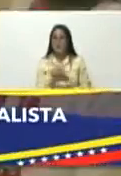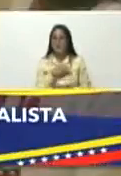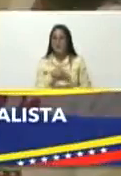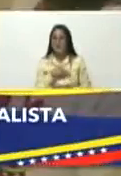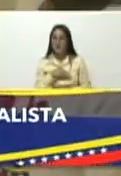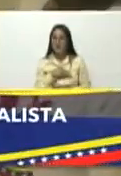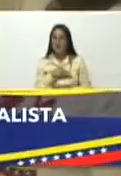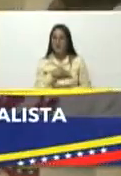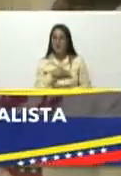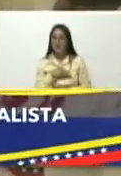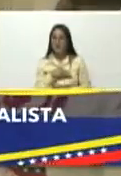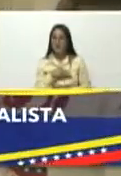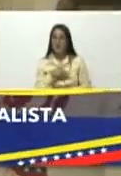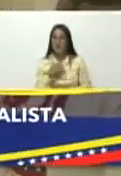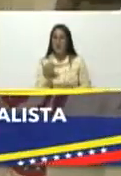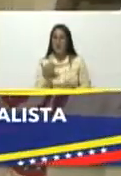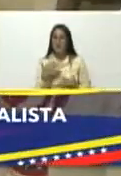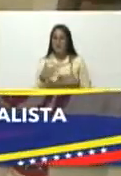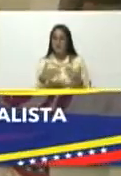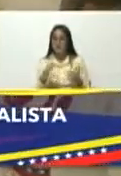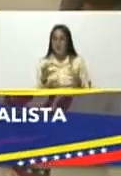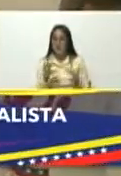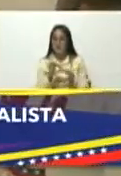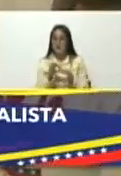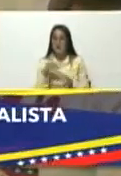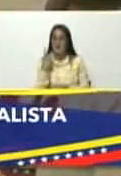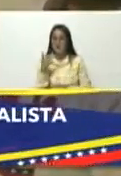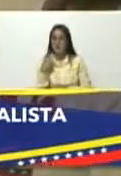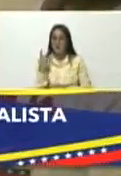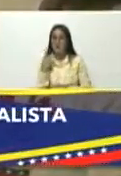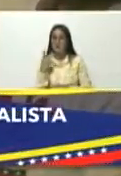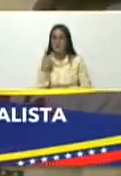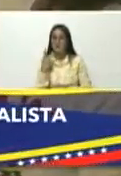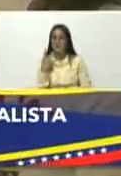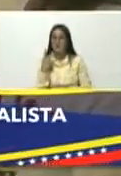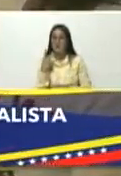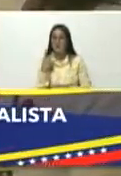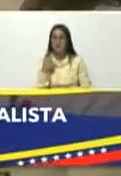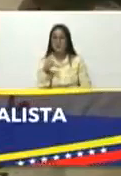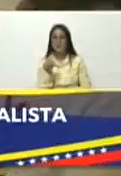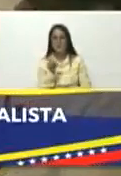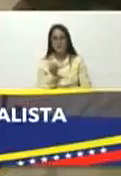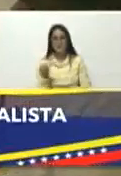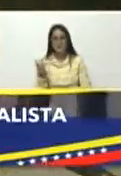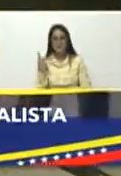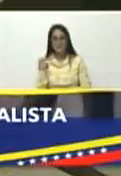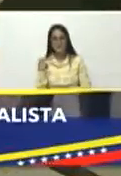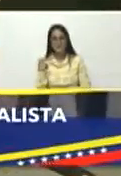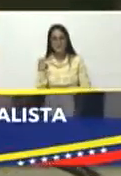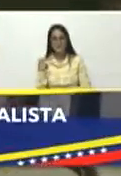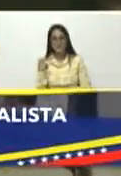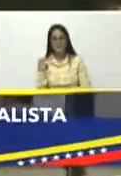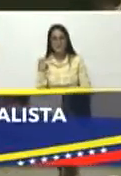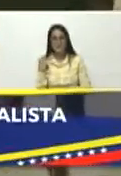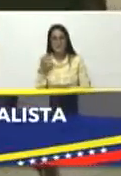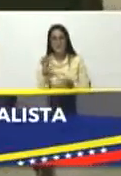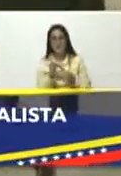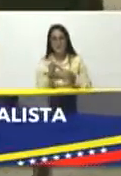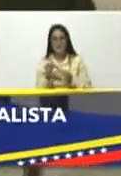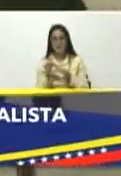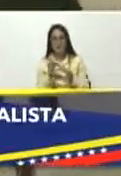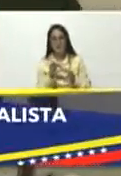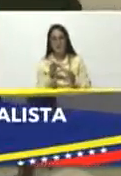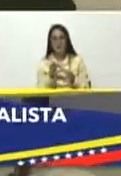sino que hemos venido articulando políticamente. Aquí la semana pasada, en la articulación de las grandes